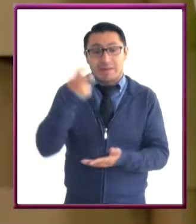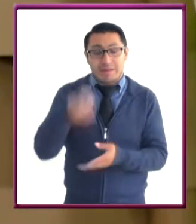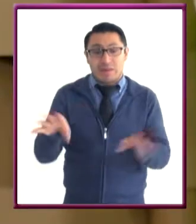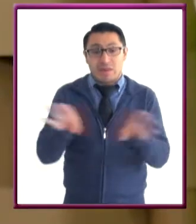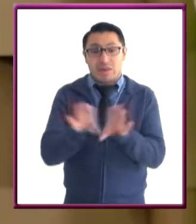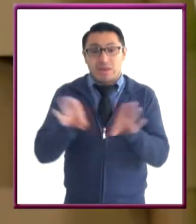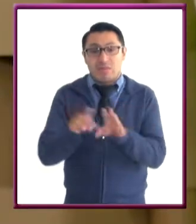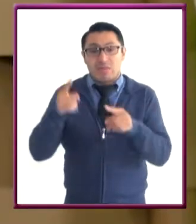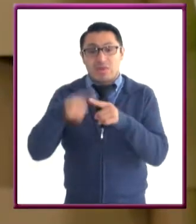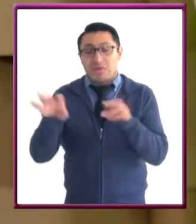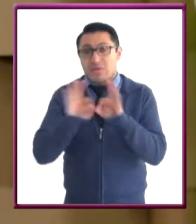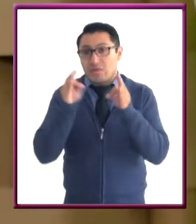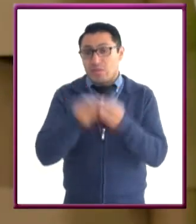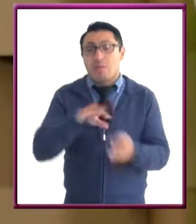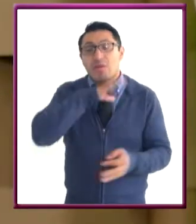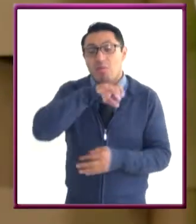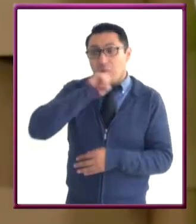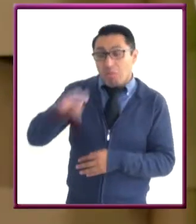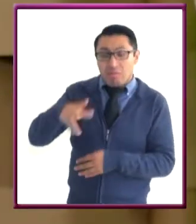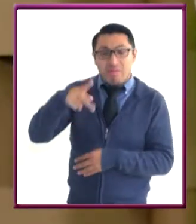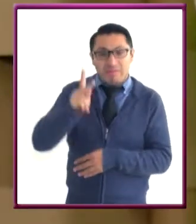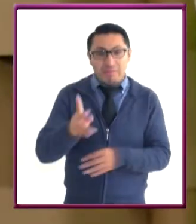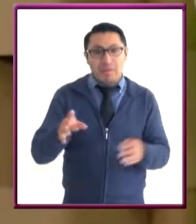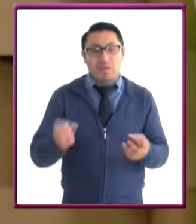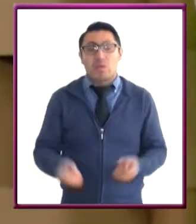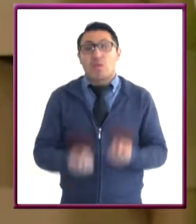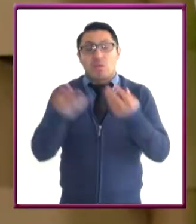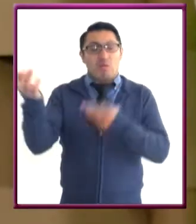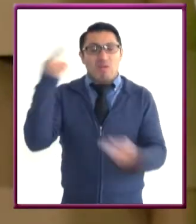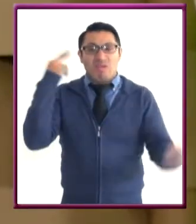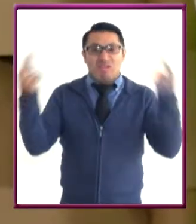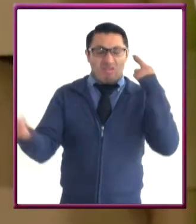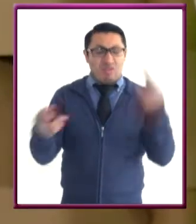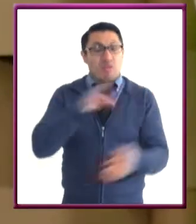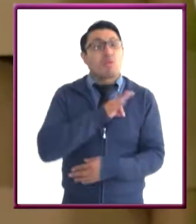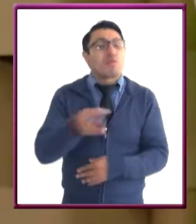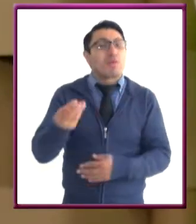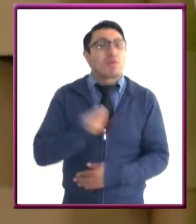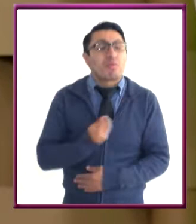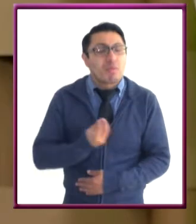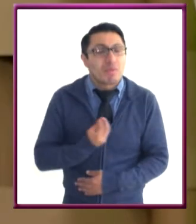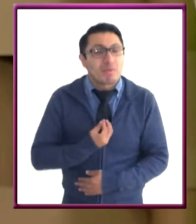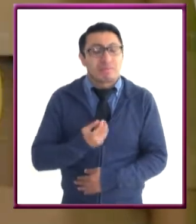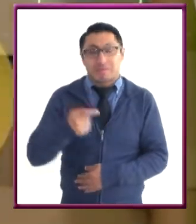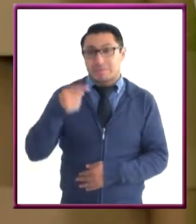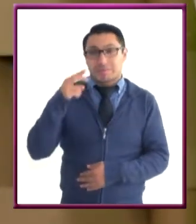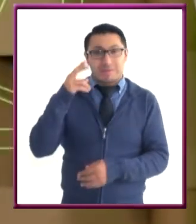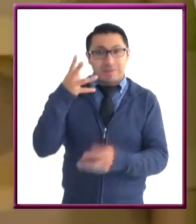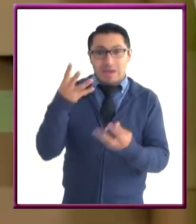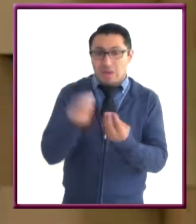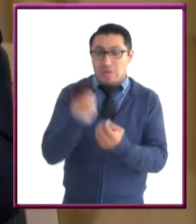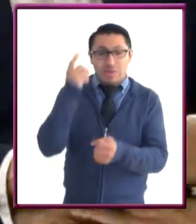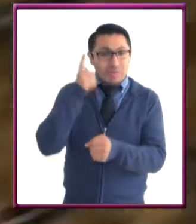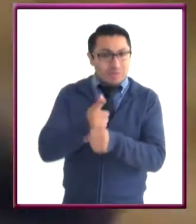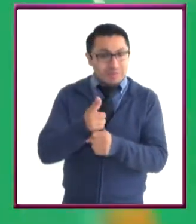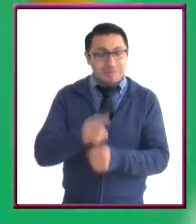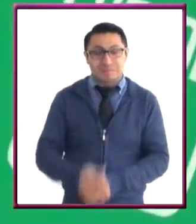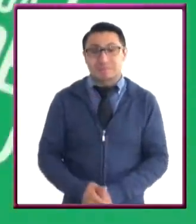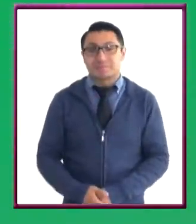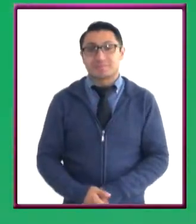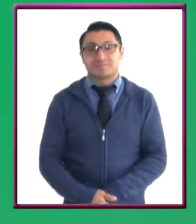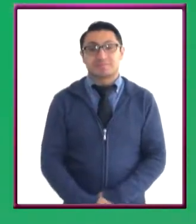se considera también otro tipo de contaminación, pero ¿qué cantidad de ruido es aceptable? Los invito a continuación a que lo descubramos.